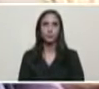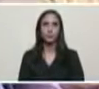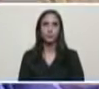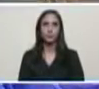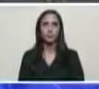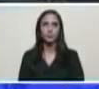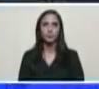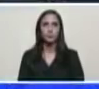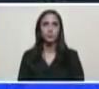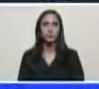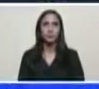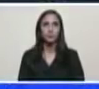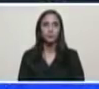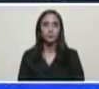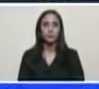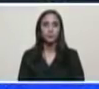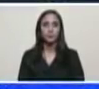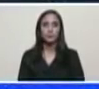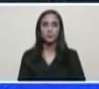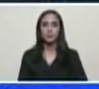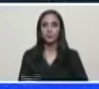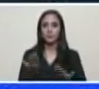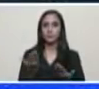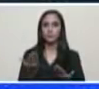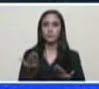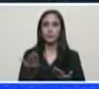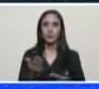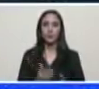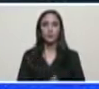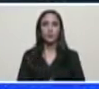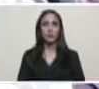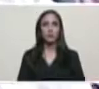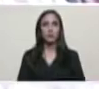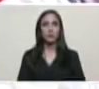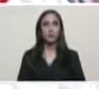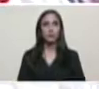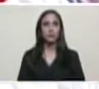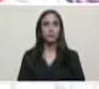mismo Ángela que Gabriela